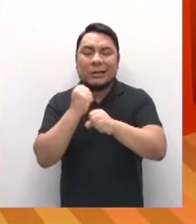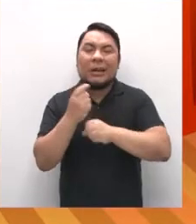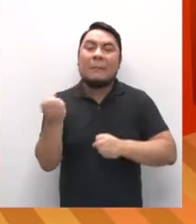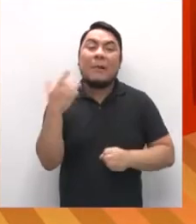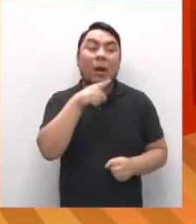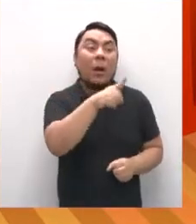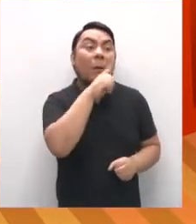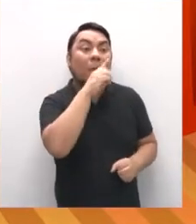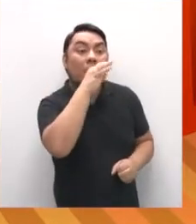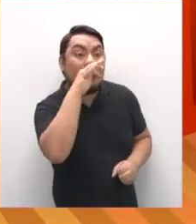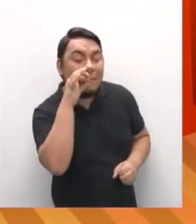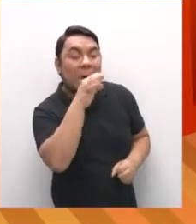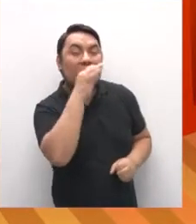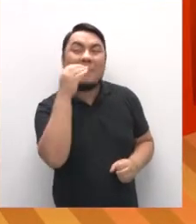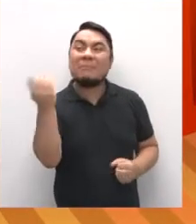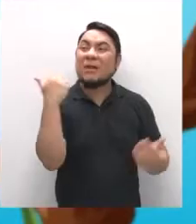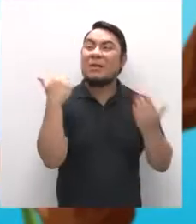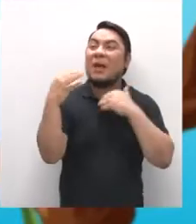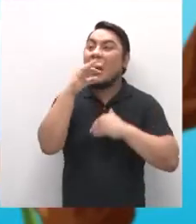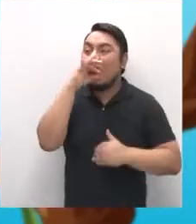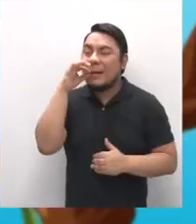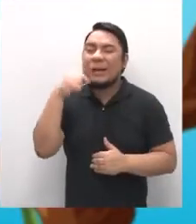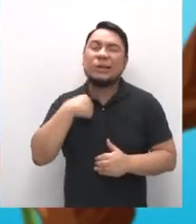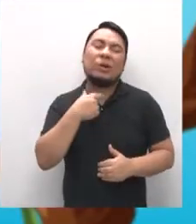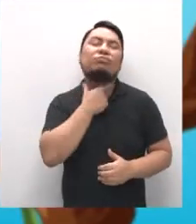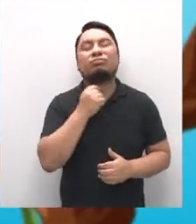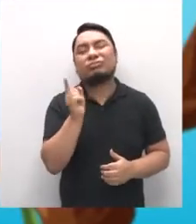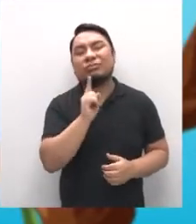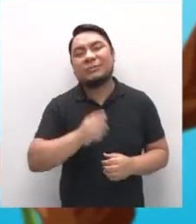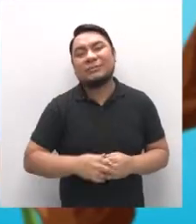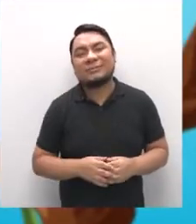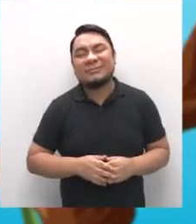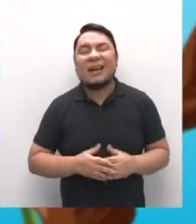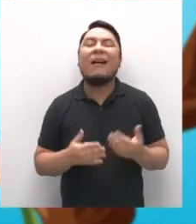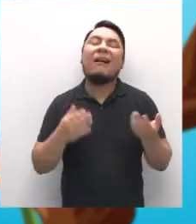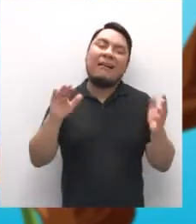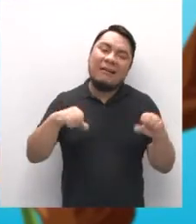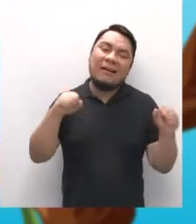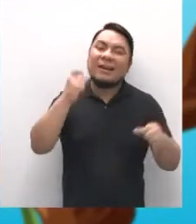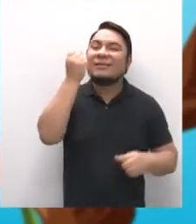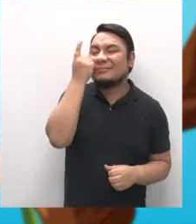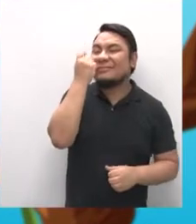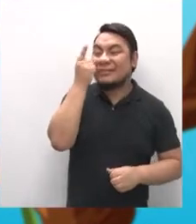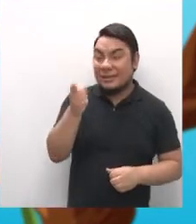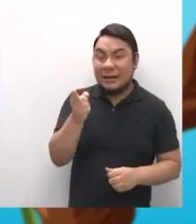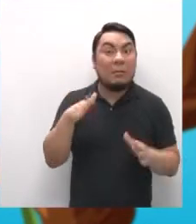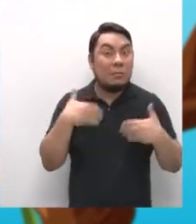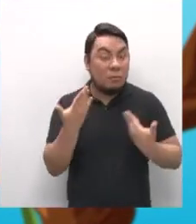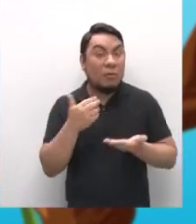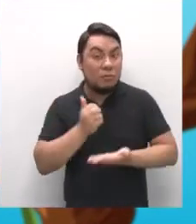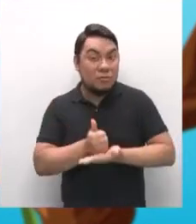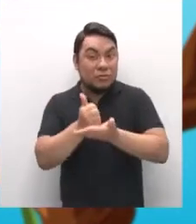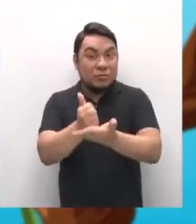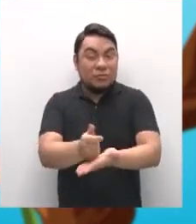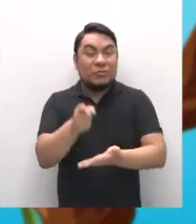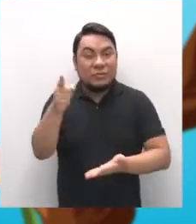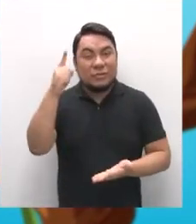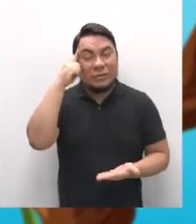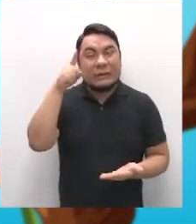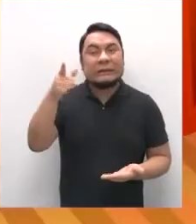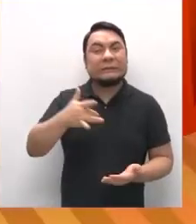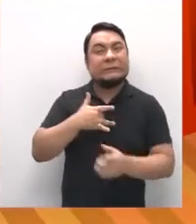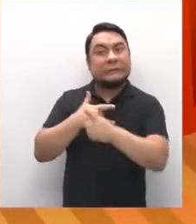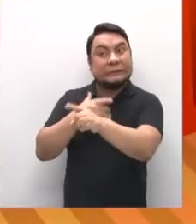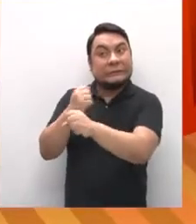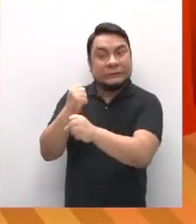haga ruido. Y eso no me gusta. ¡Oh! Te entiendo, Calcetín. Podría ayudar un poco que te pongas en sus